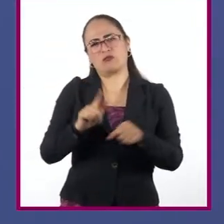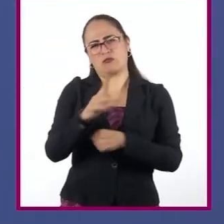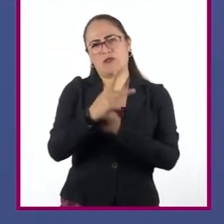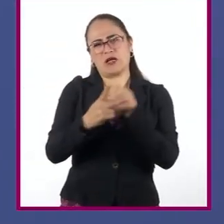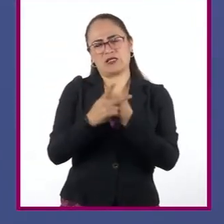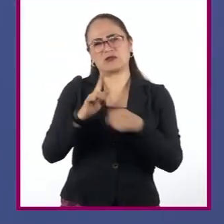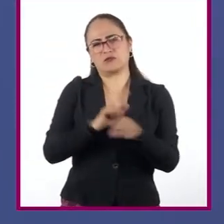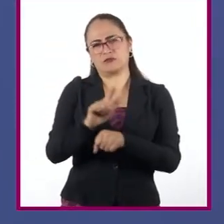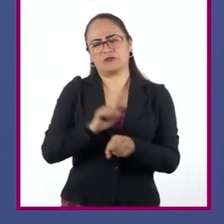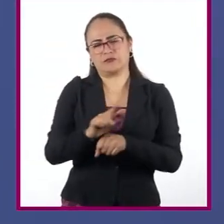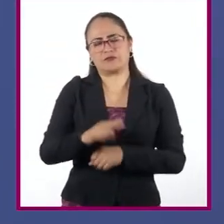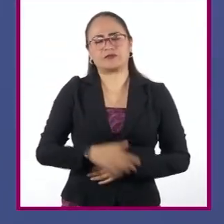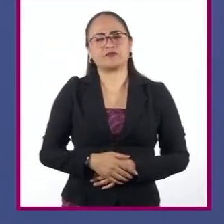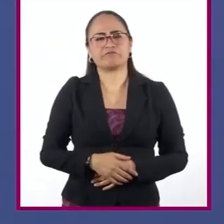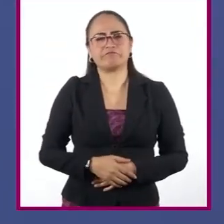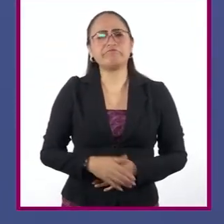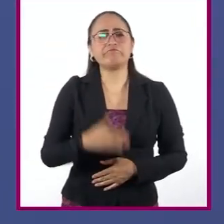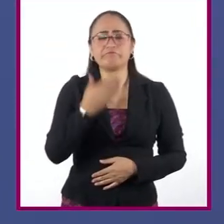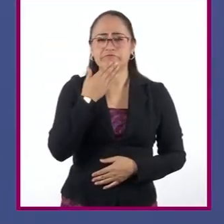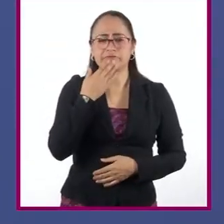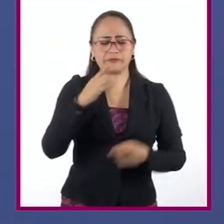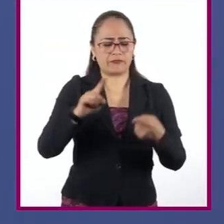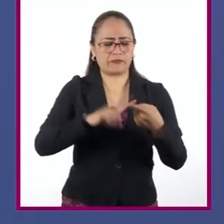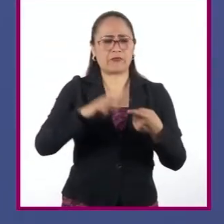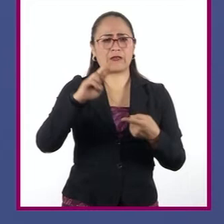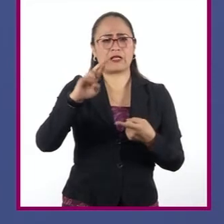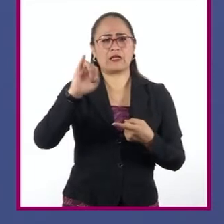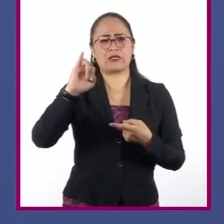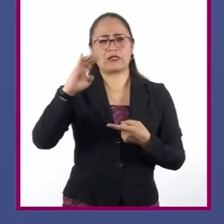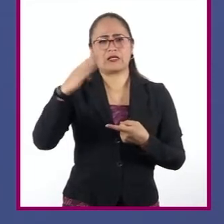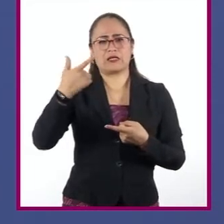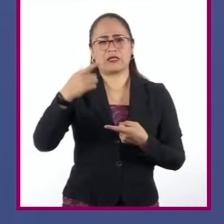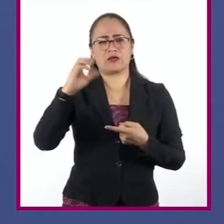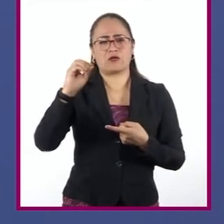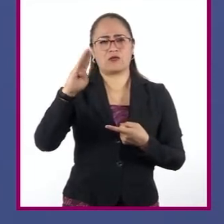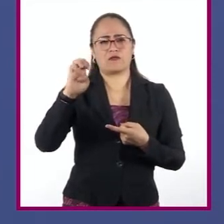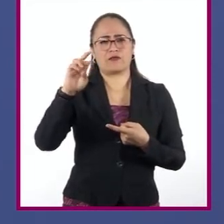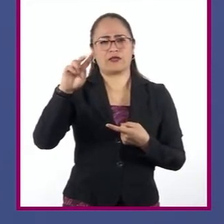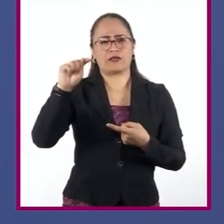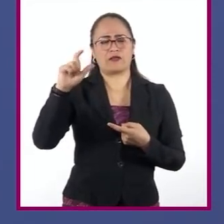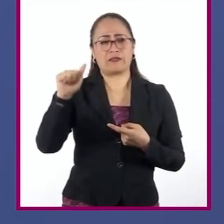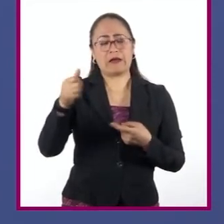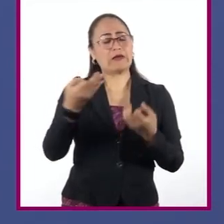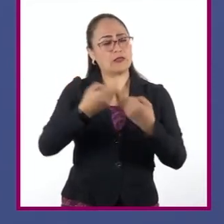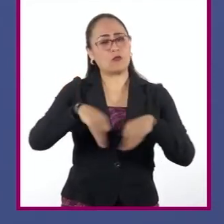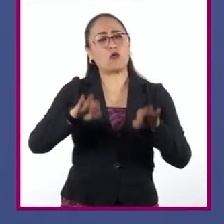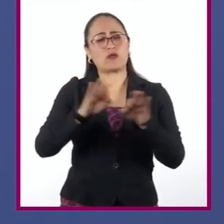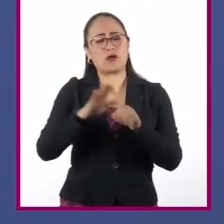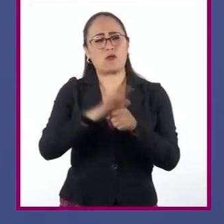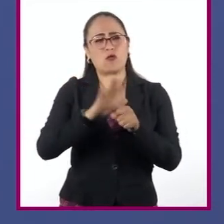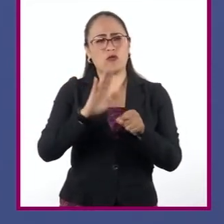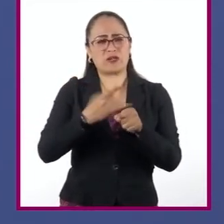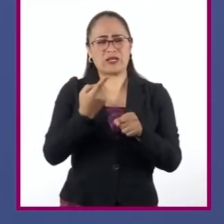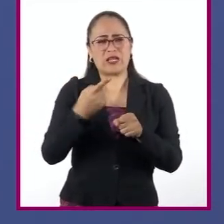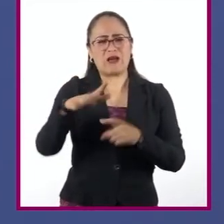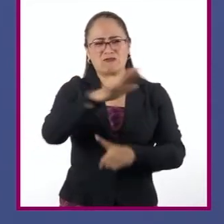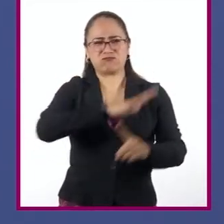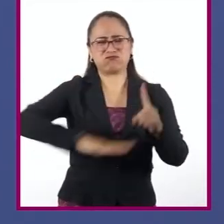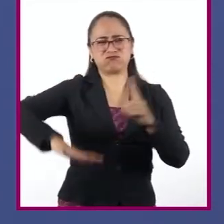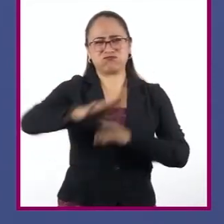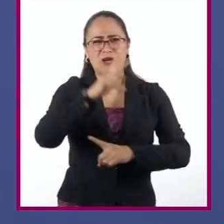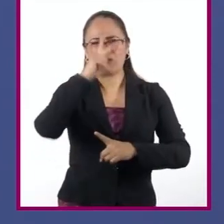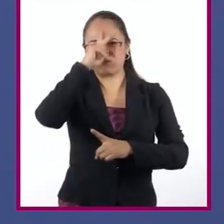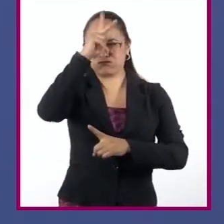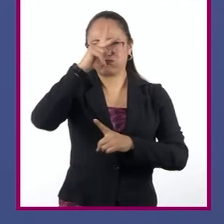bien observado, Alejandra. El caso de Rigoberta Menchú es importante porque vivió un contexto de violencia muy fuerte durante